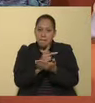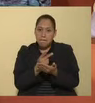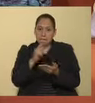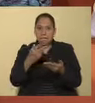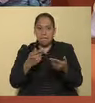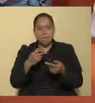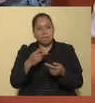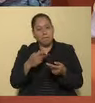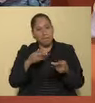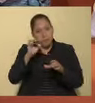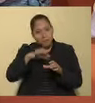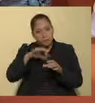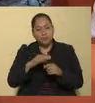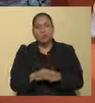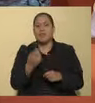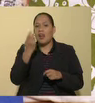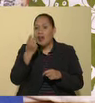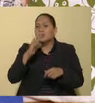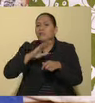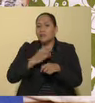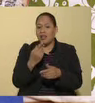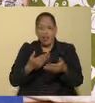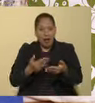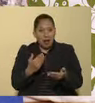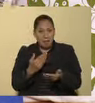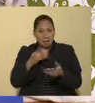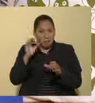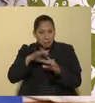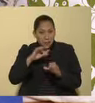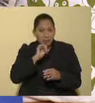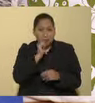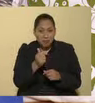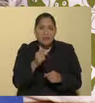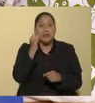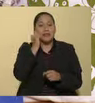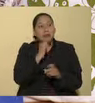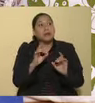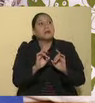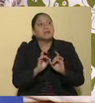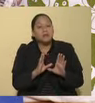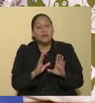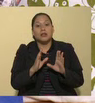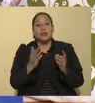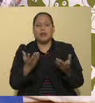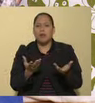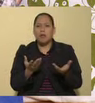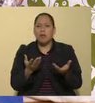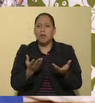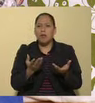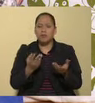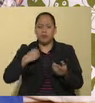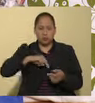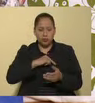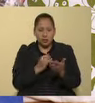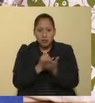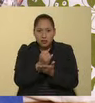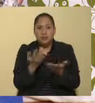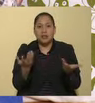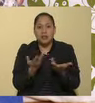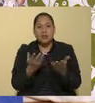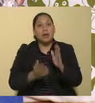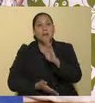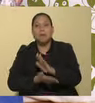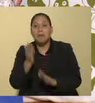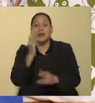qué se debe, licenciado? Precisamente a que no planificamos, a que siempre improvisamos mucho a la hora de tomar la decisión de